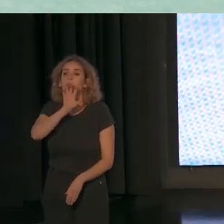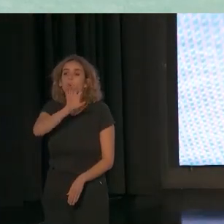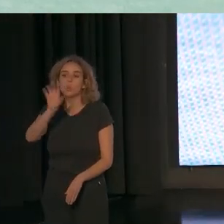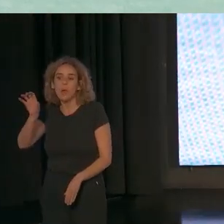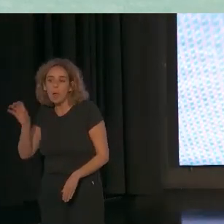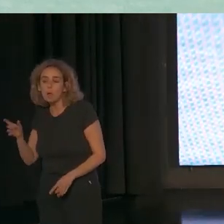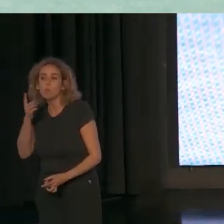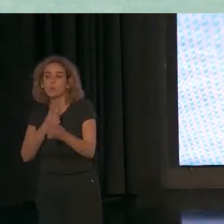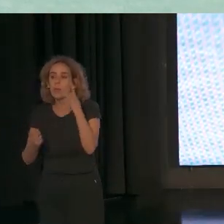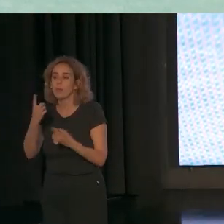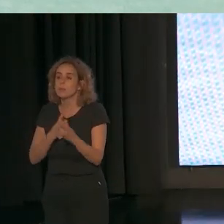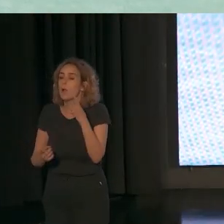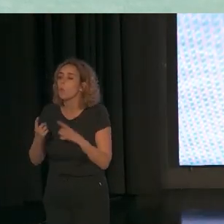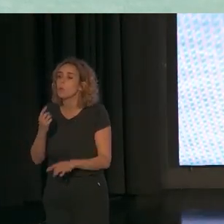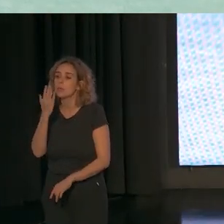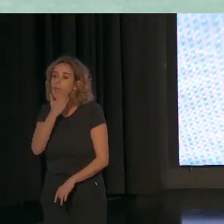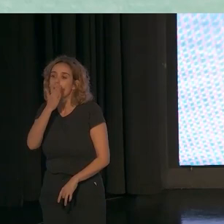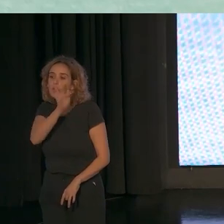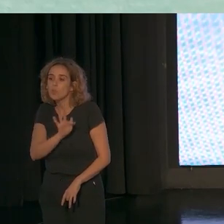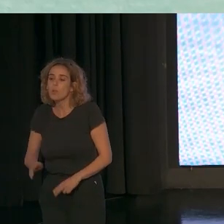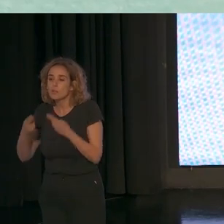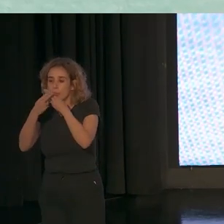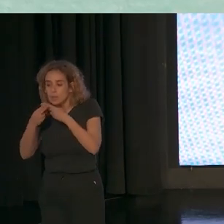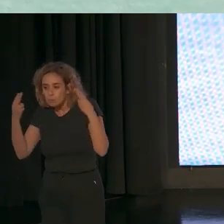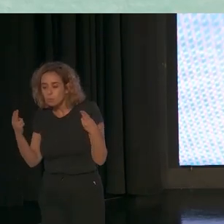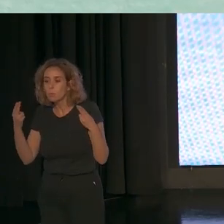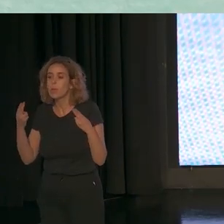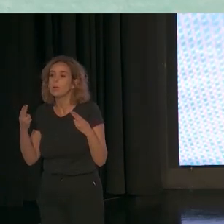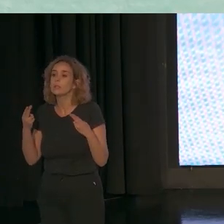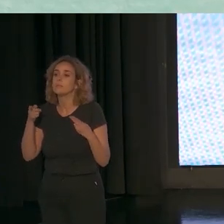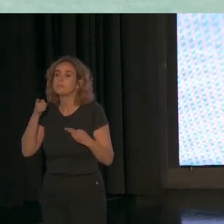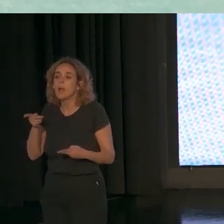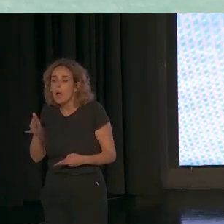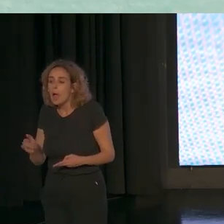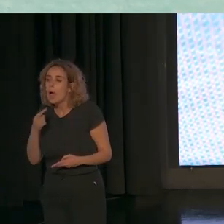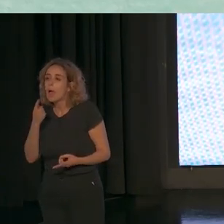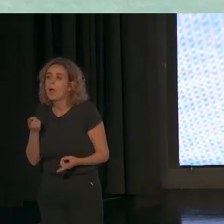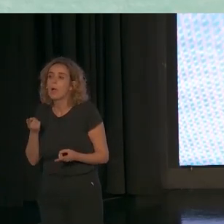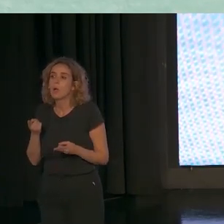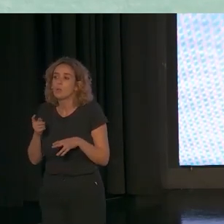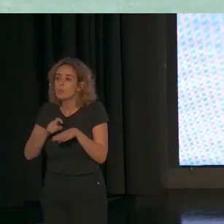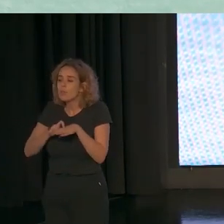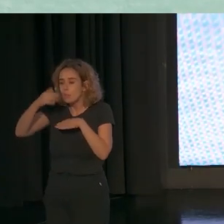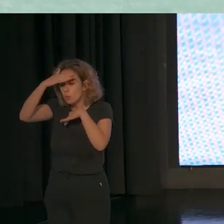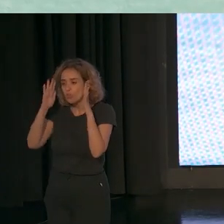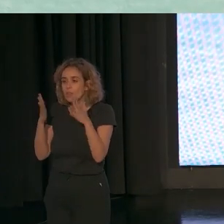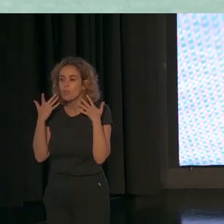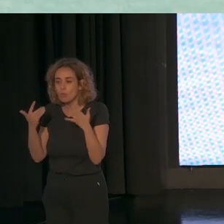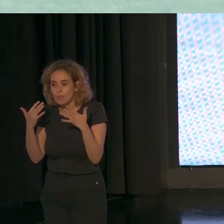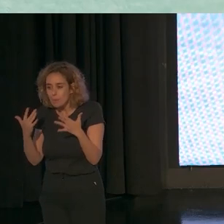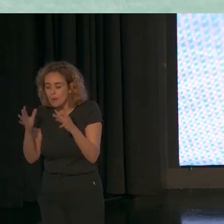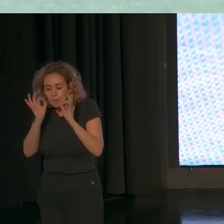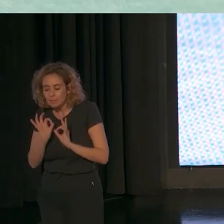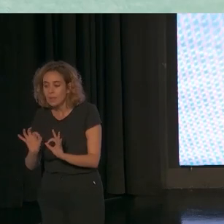algunas comunidades e las escuelas infantiles públicas tienen eh una red de equipos de atención temprana